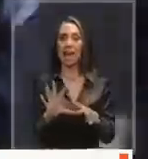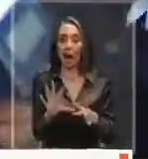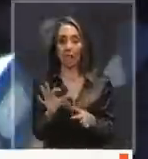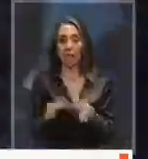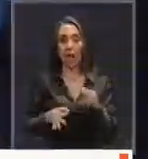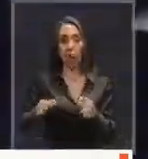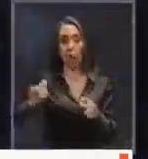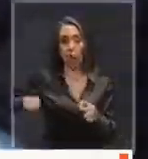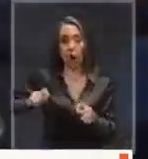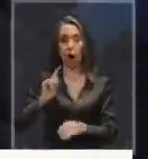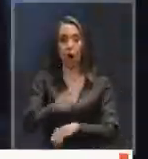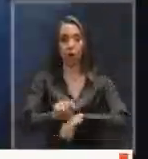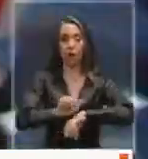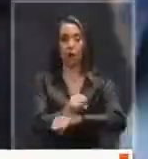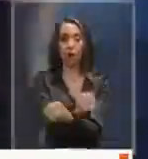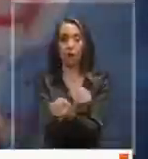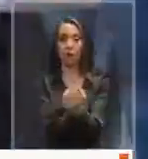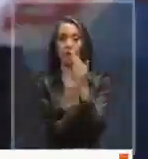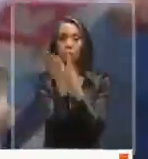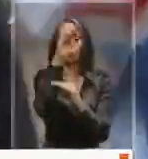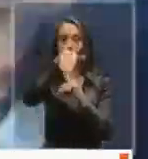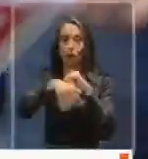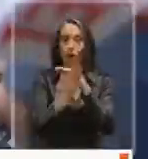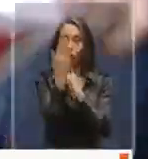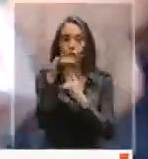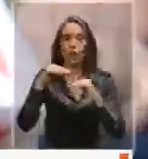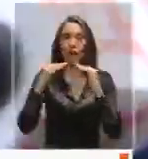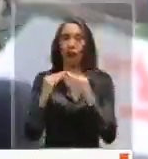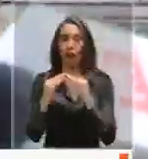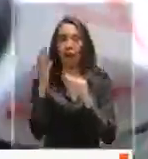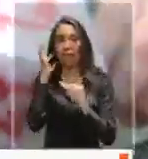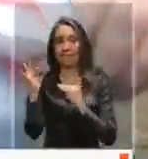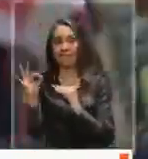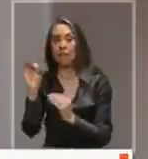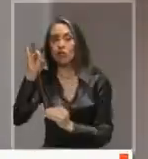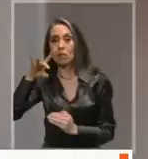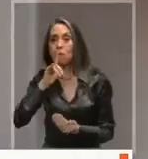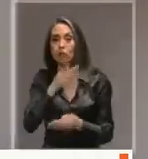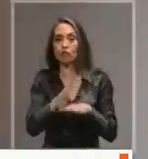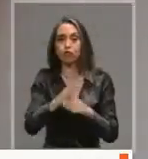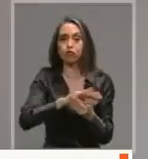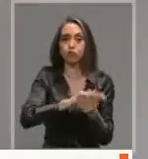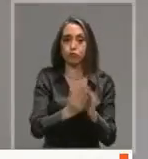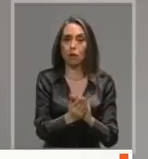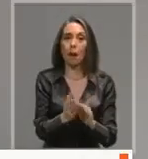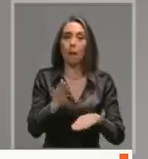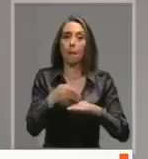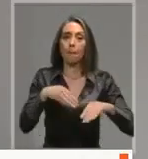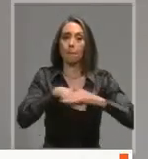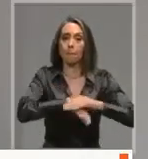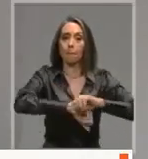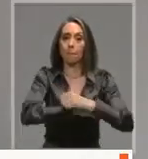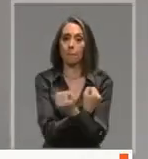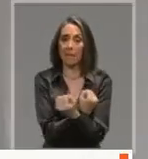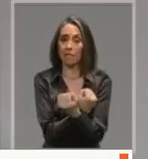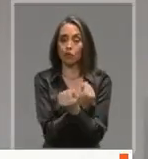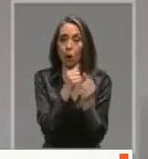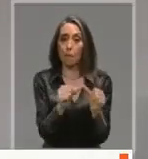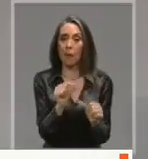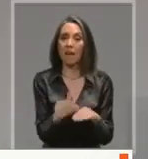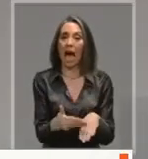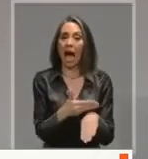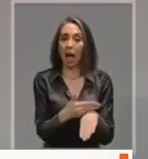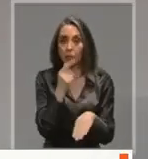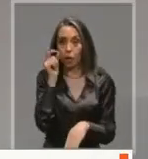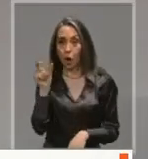decretó arresto domiciliario total para Elena Rojas como encubridora y prisión preventiva anticipada contra Miguel Apablaza como